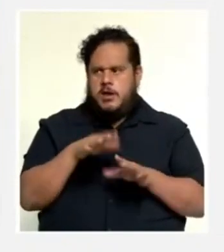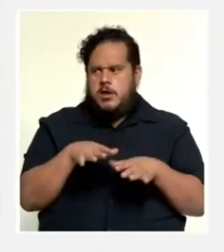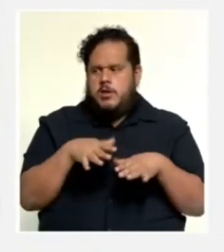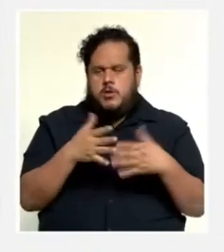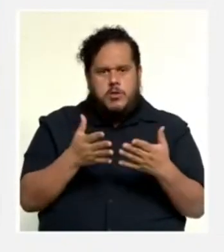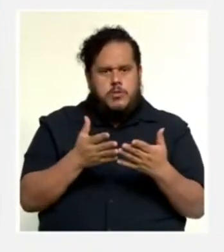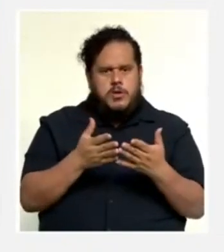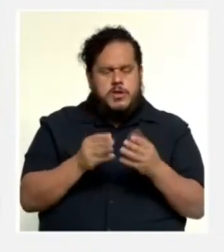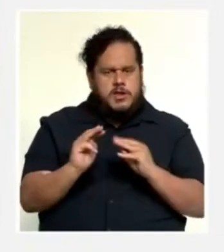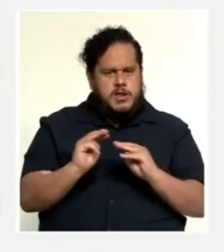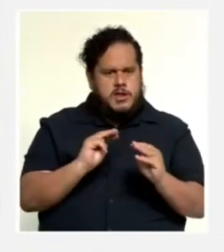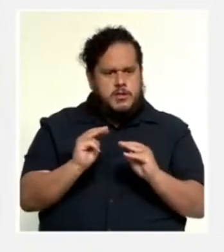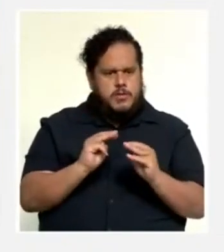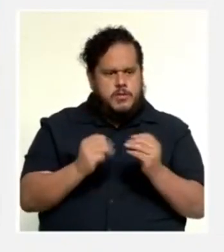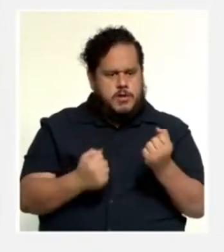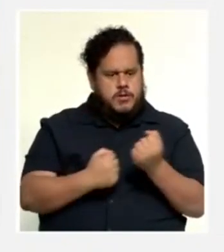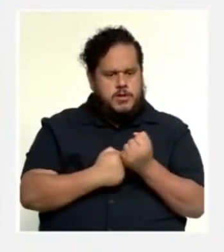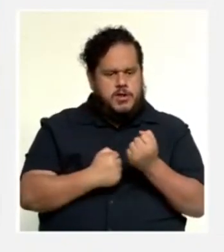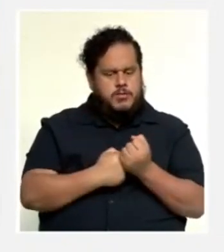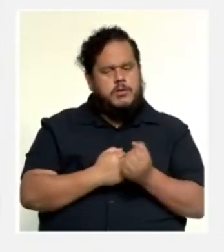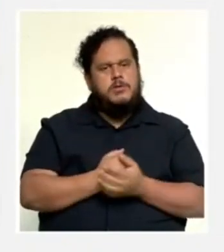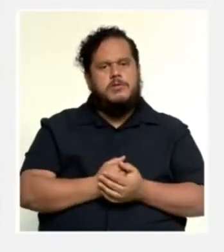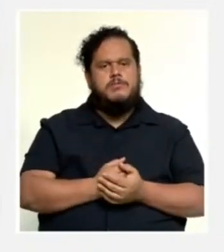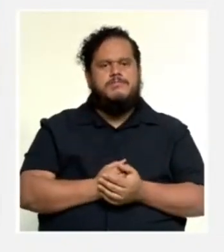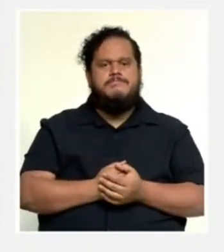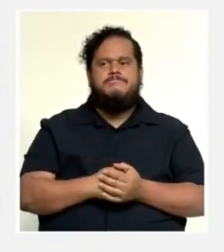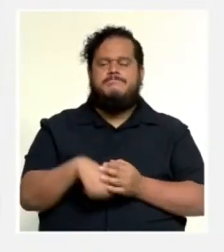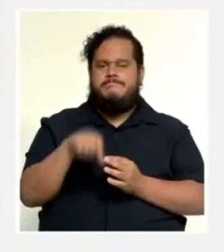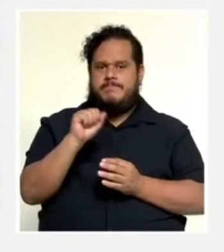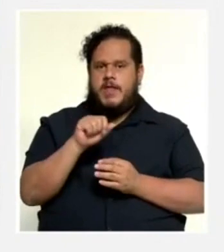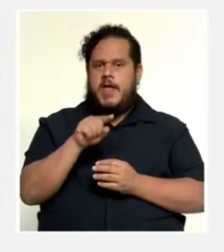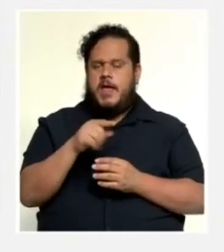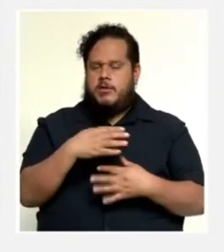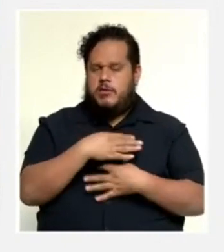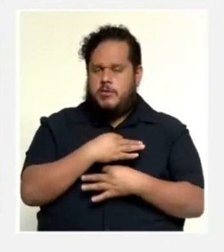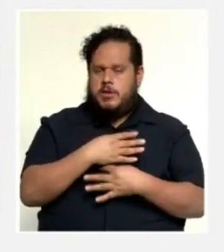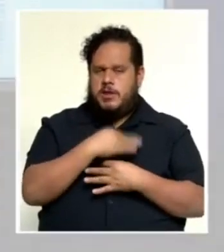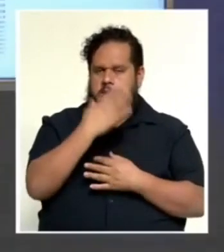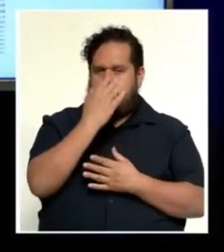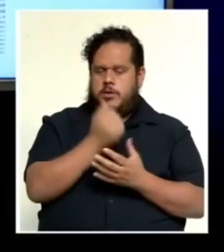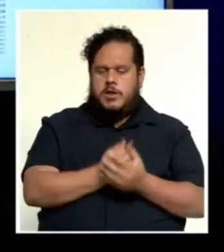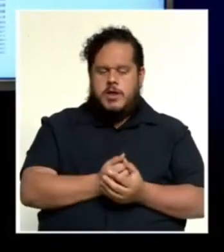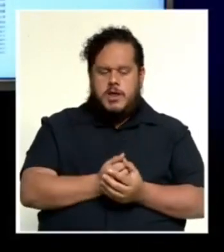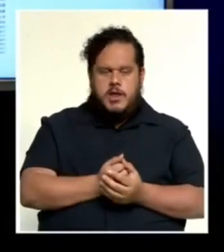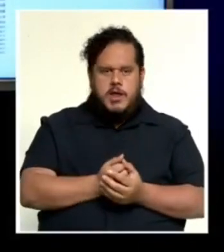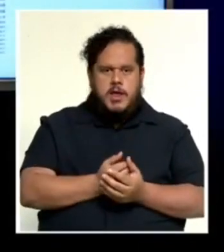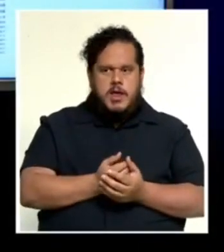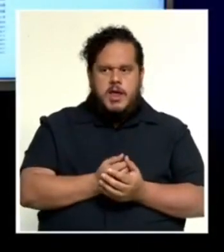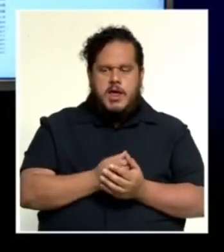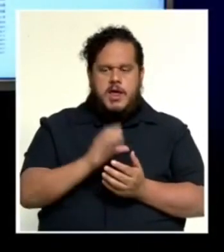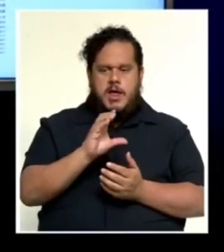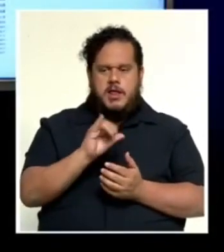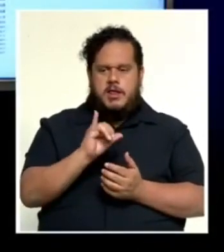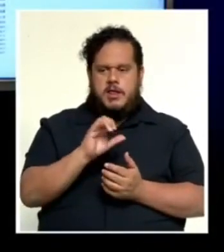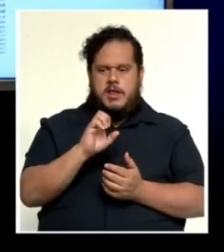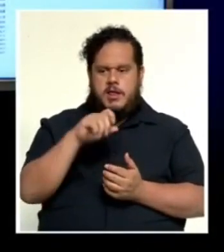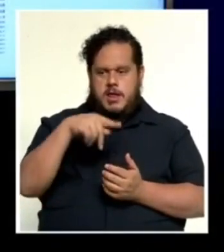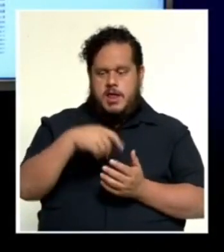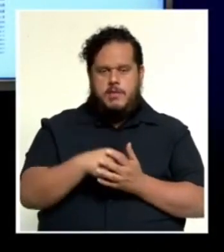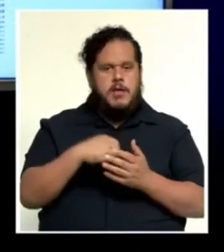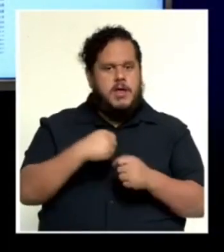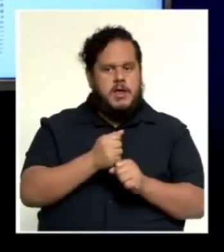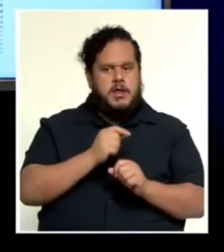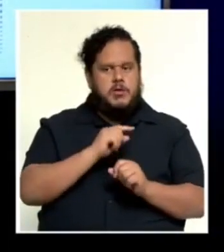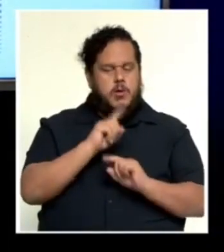que se mueven los apoyos. Gustavo. Sí, esto es muy interesante porque el Centro de Investigación y Estudios Políticos hizo la consulta